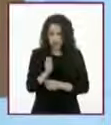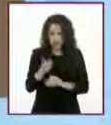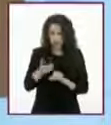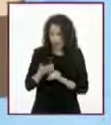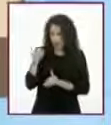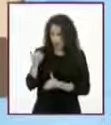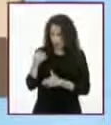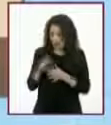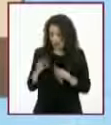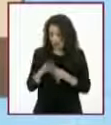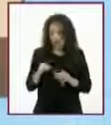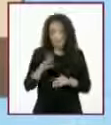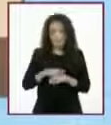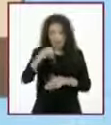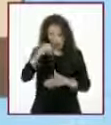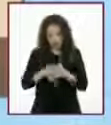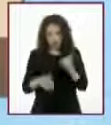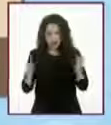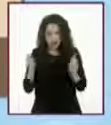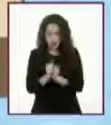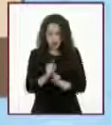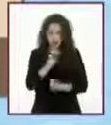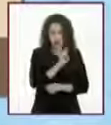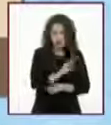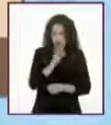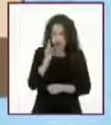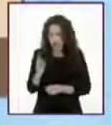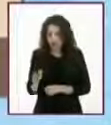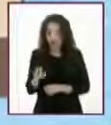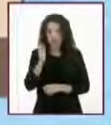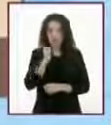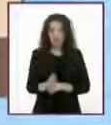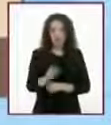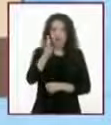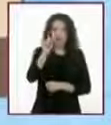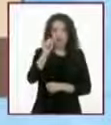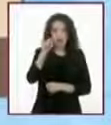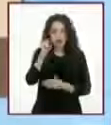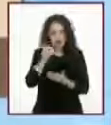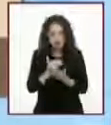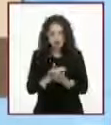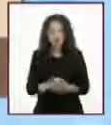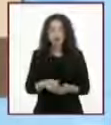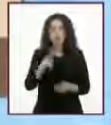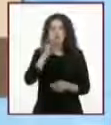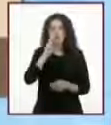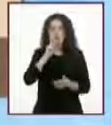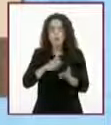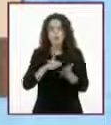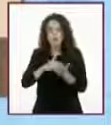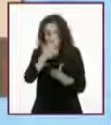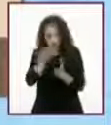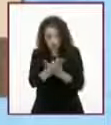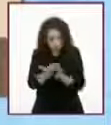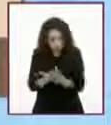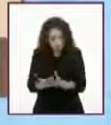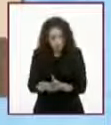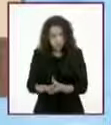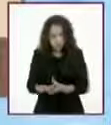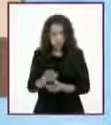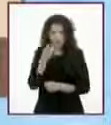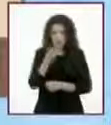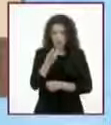introducción, incluyendo fechas, datos, documentos anexos, entre otros. Para ello, ten a la mano